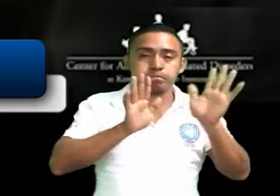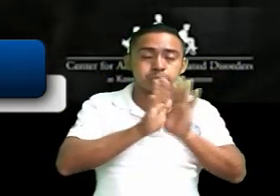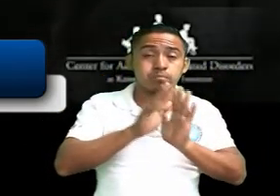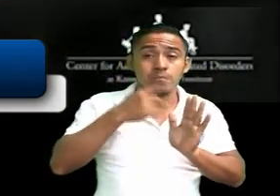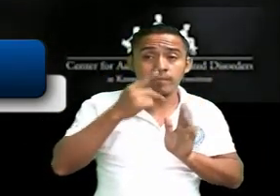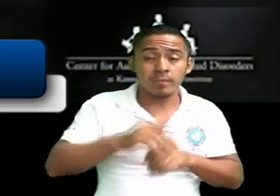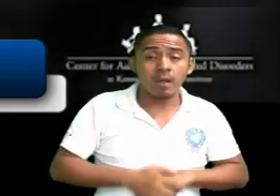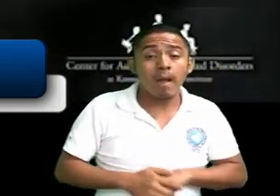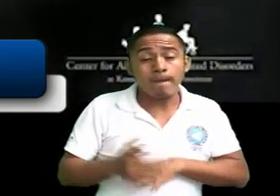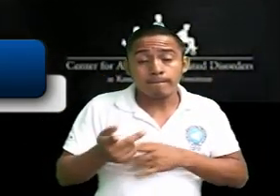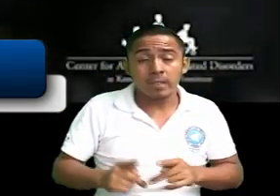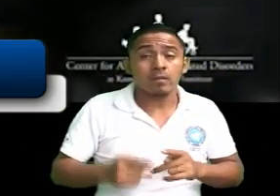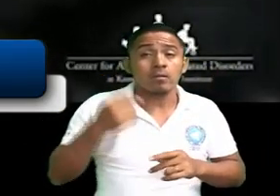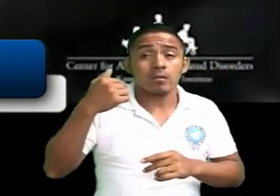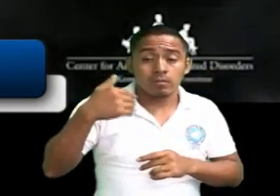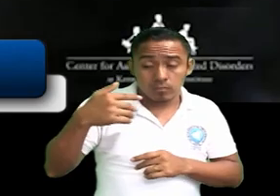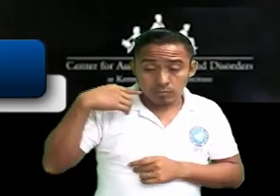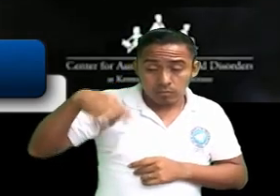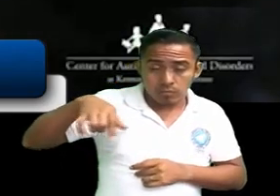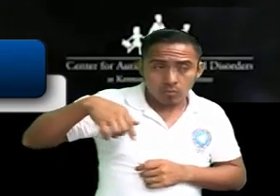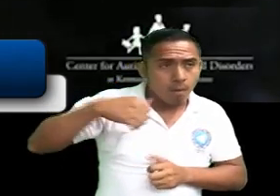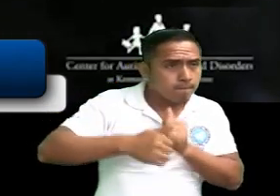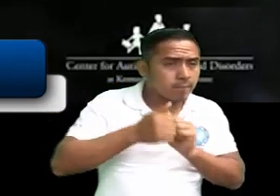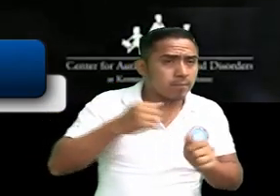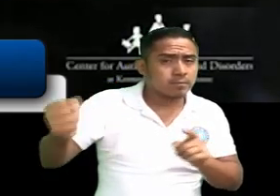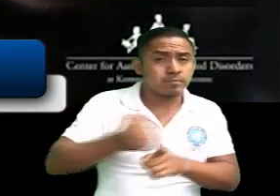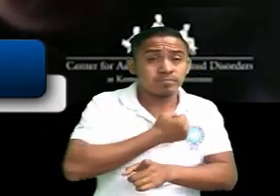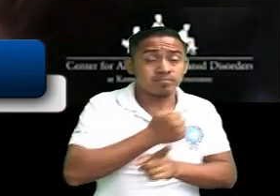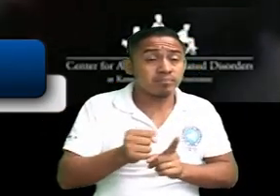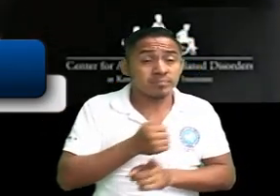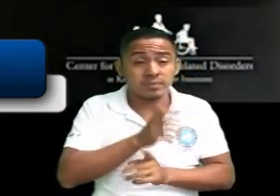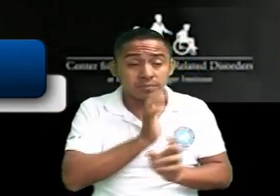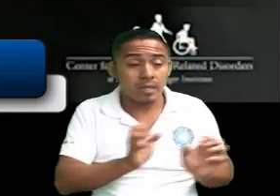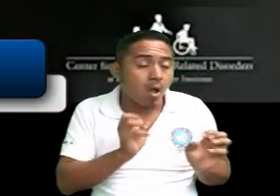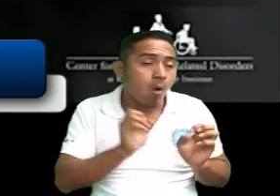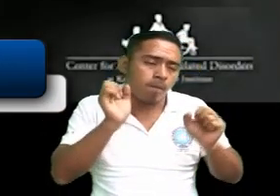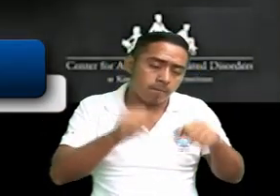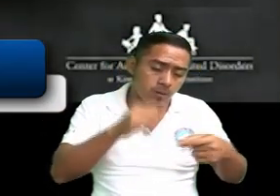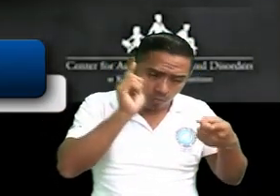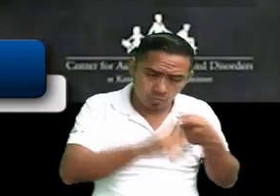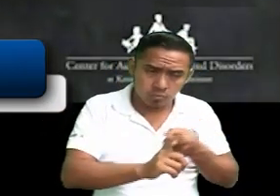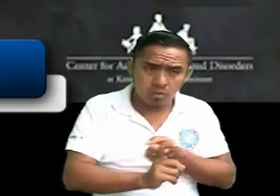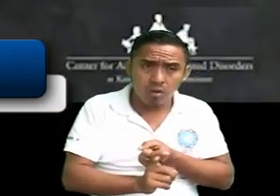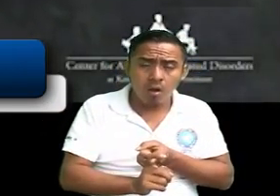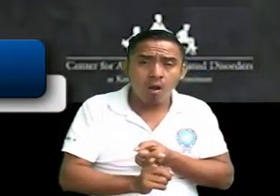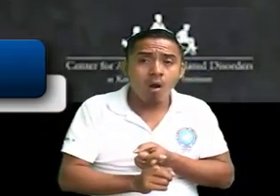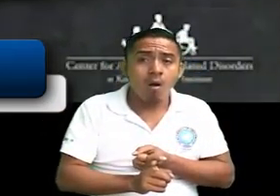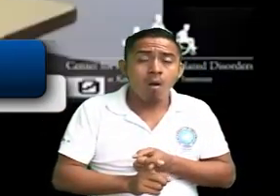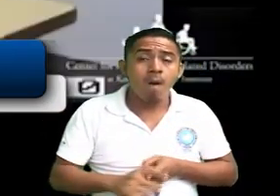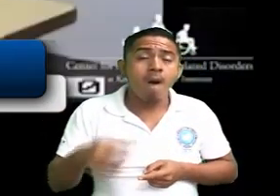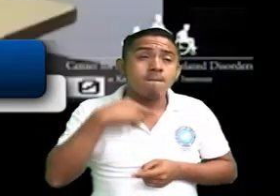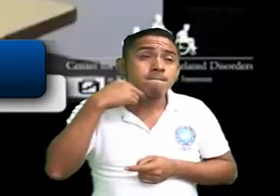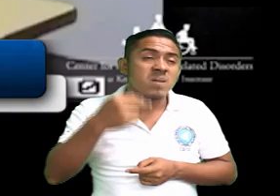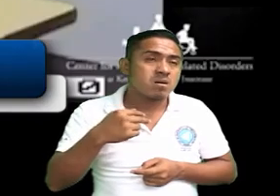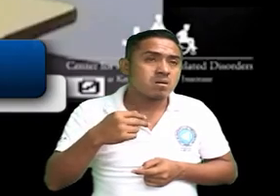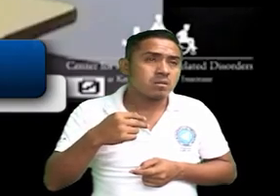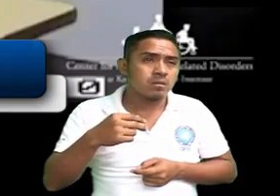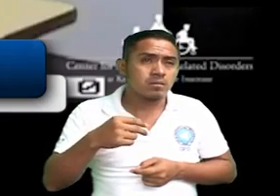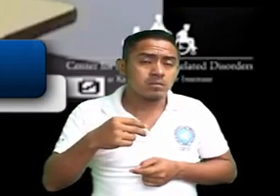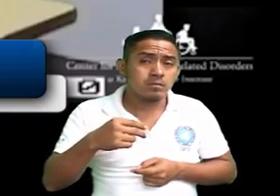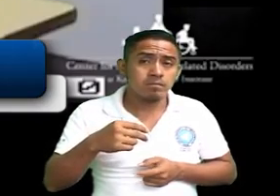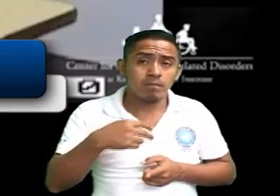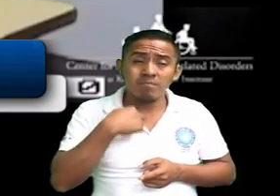tardía del lenguaje? Casi siempre ellos quedan mudos, no quieren hablar, no